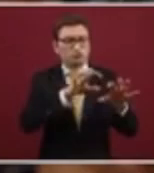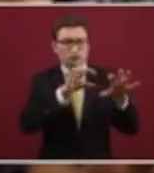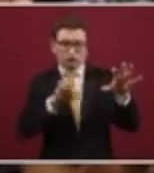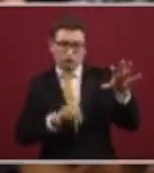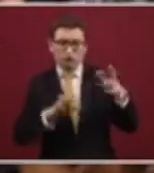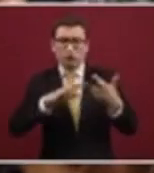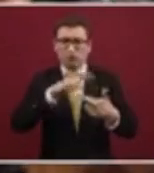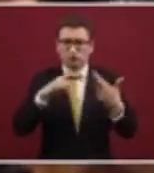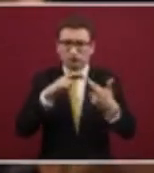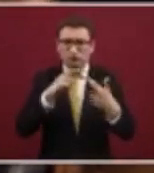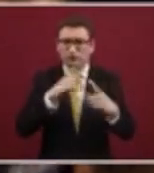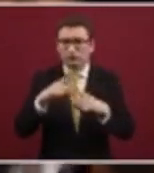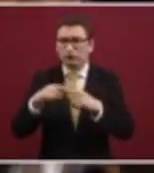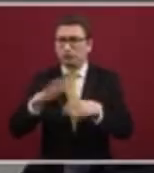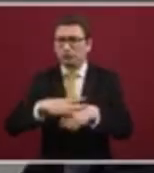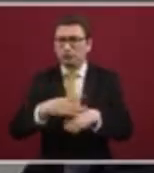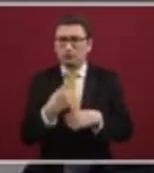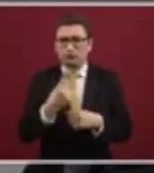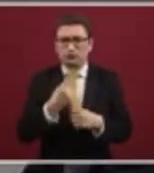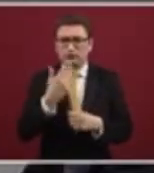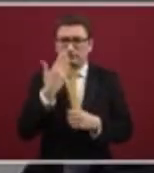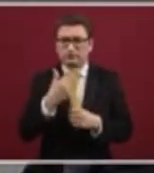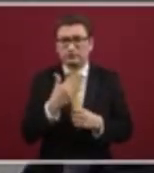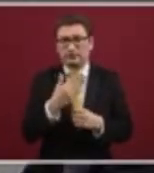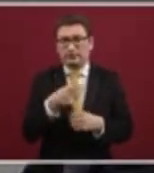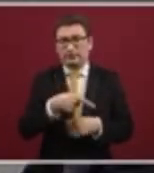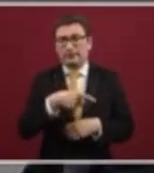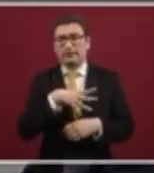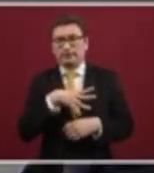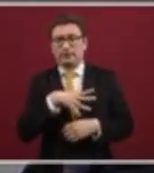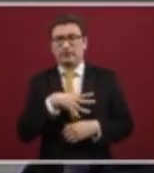define por tener precisamente